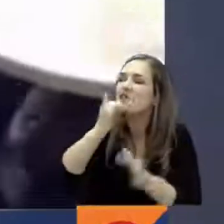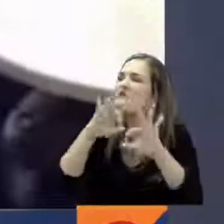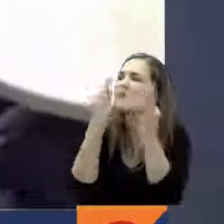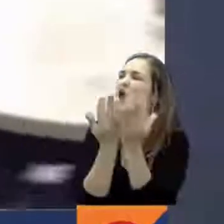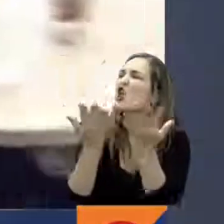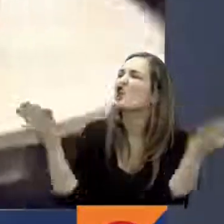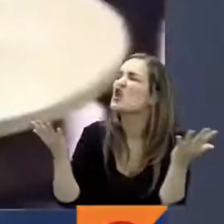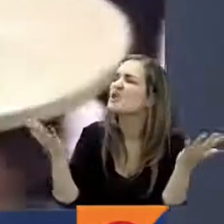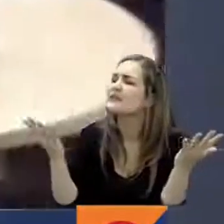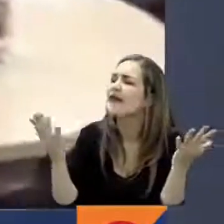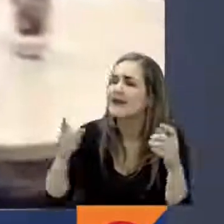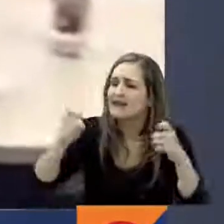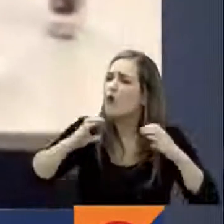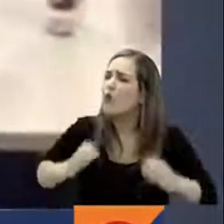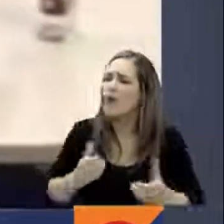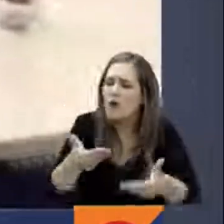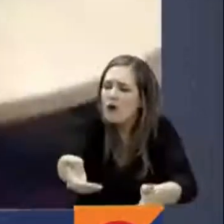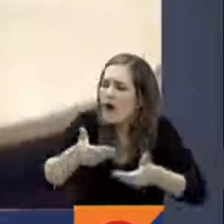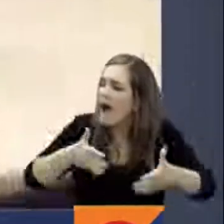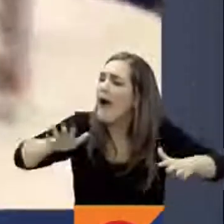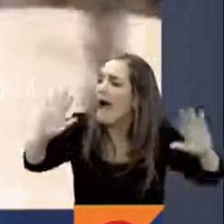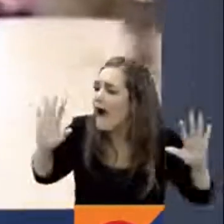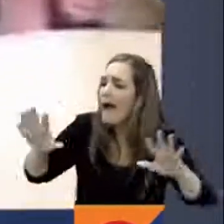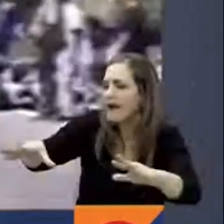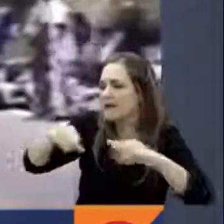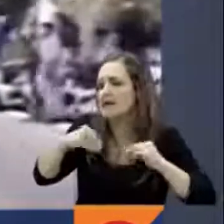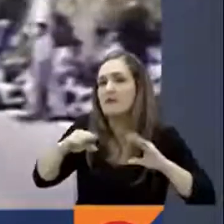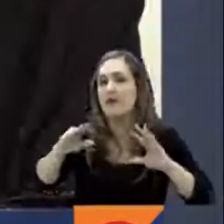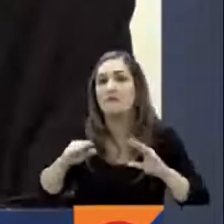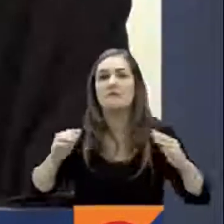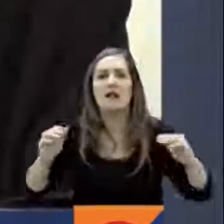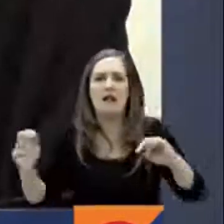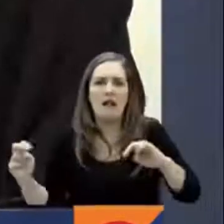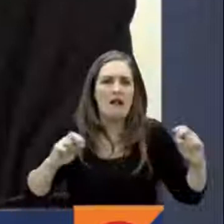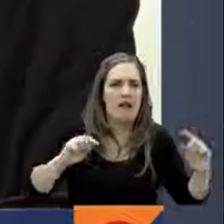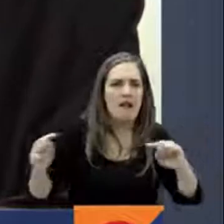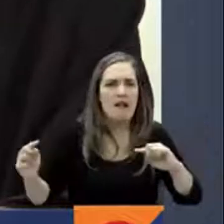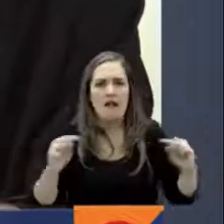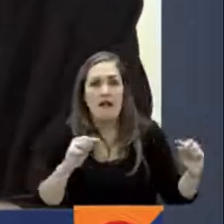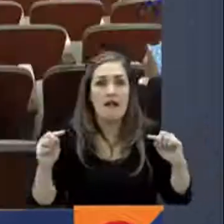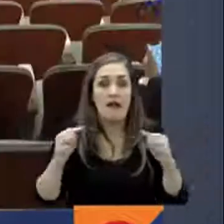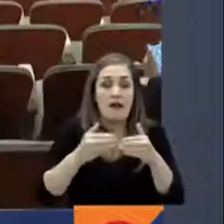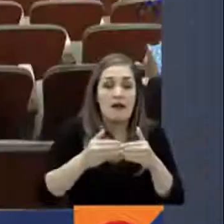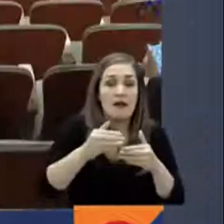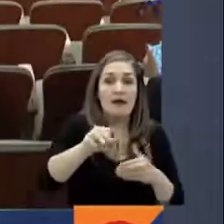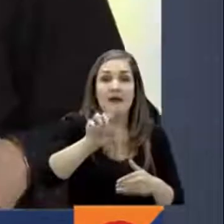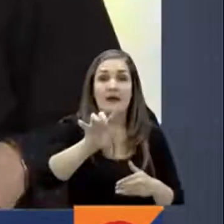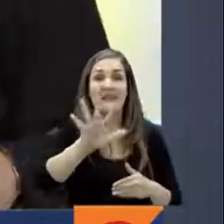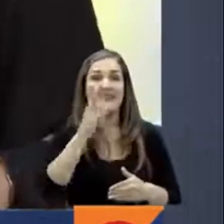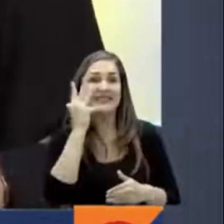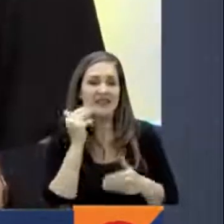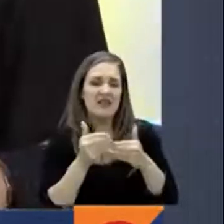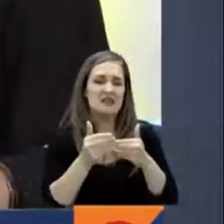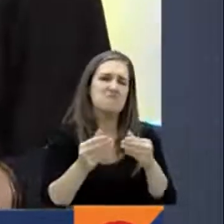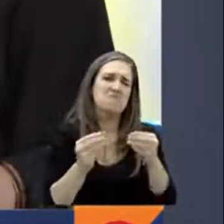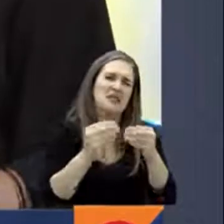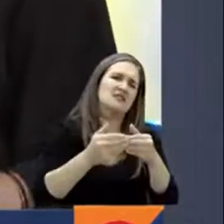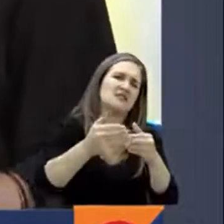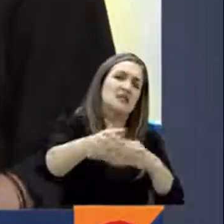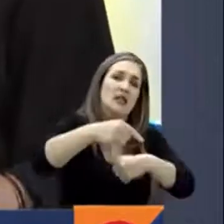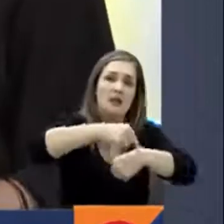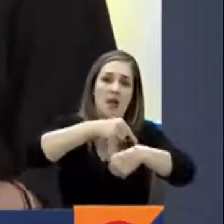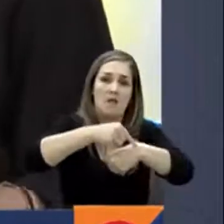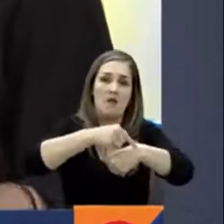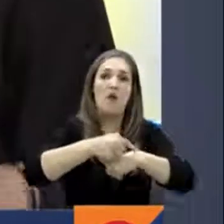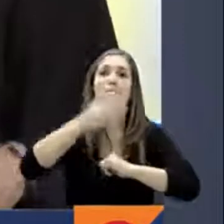y en dónde están sus cuerpos. También recordemos que luego de estas audiencias pues la JEP tendrá por lo menos 15 días o un poco más para determinar cuáles serán